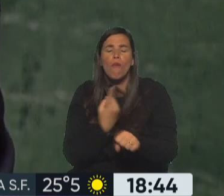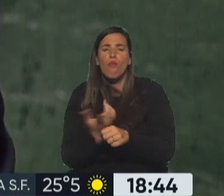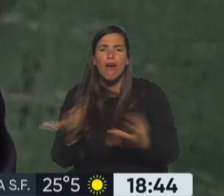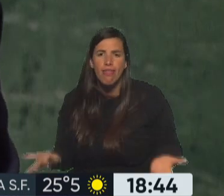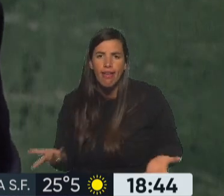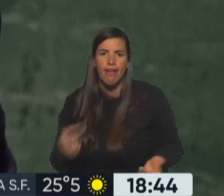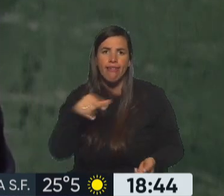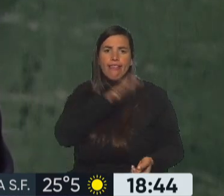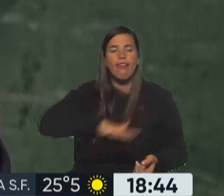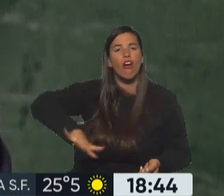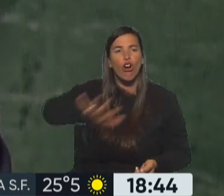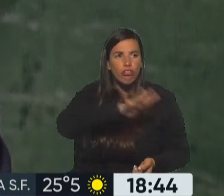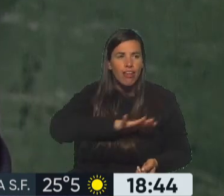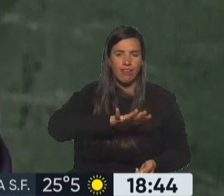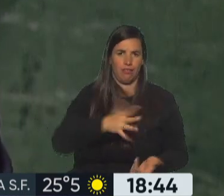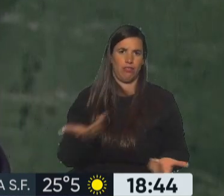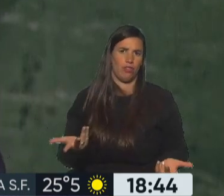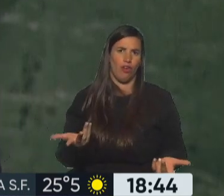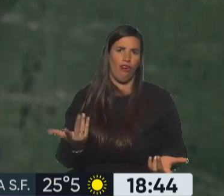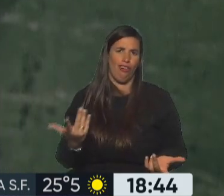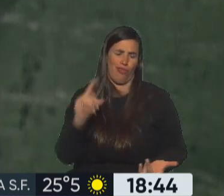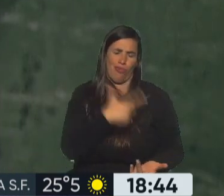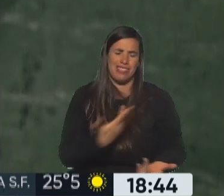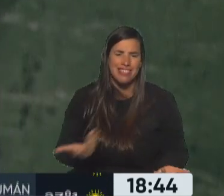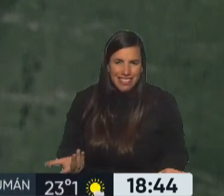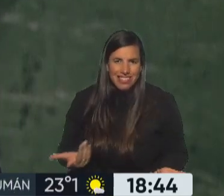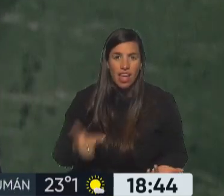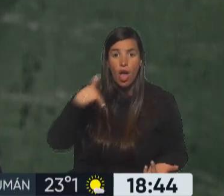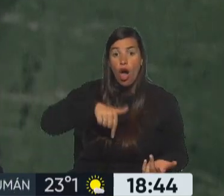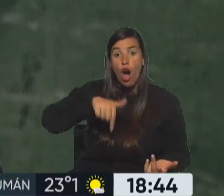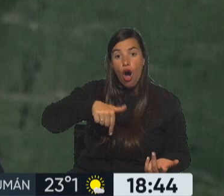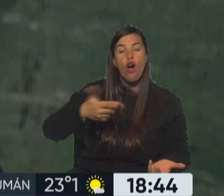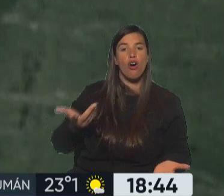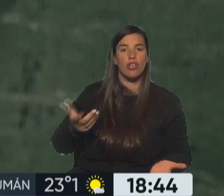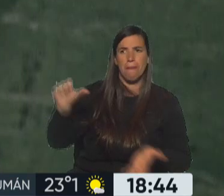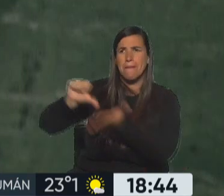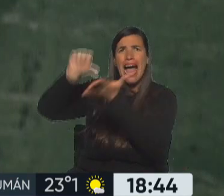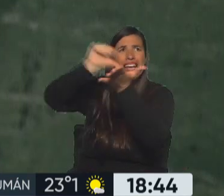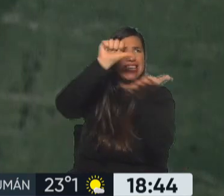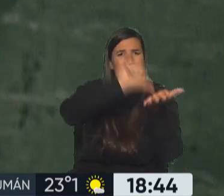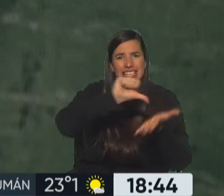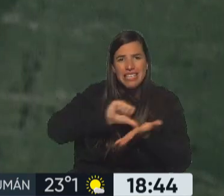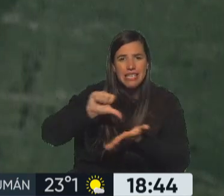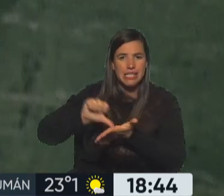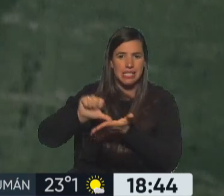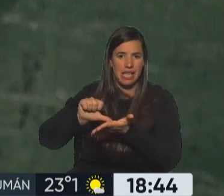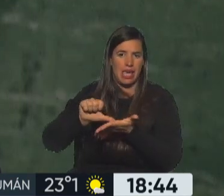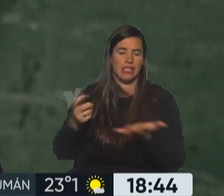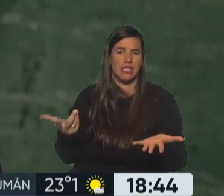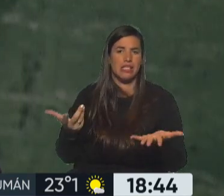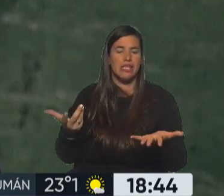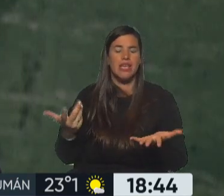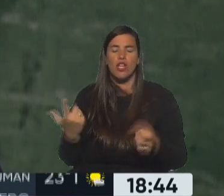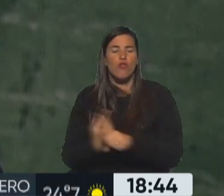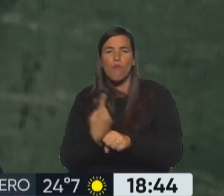resulta vergonzoso que aún hoy apliquen sobrecargos a muchos países a los que ya se les vuelve